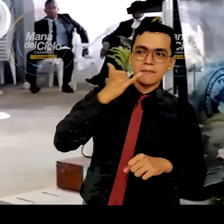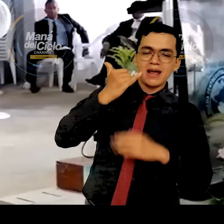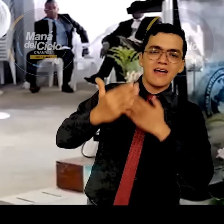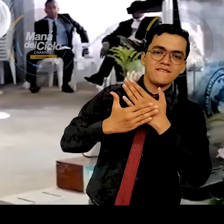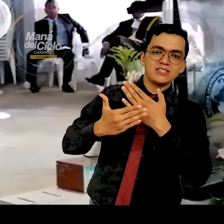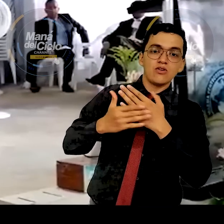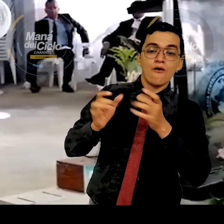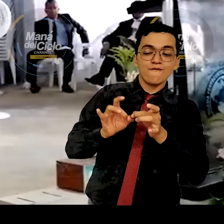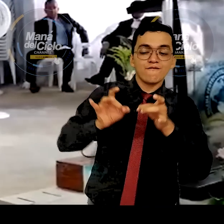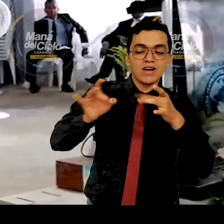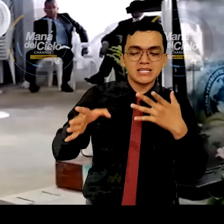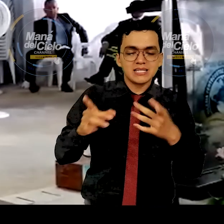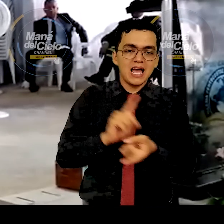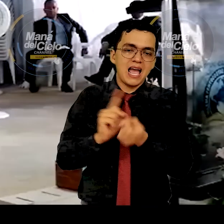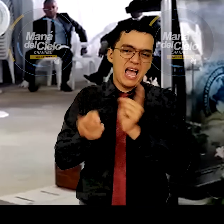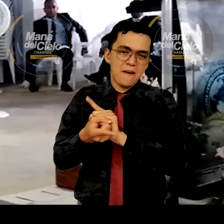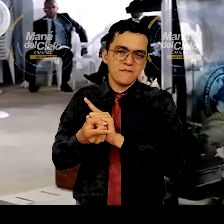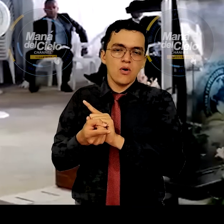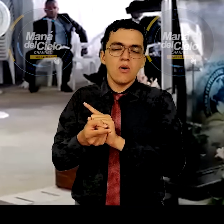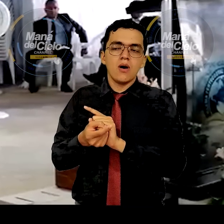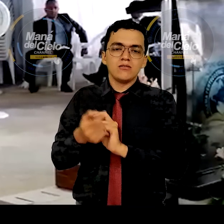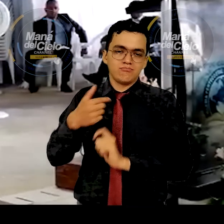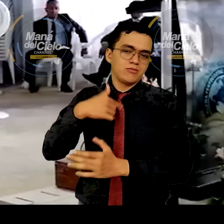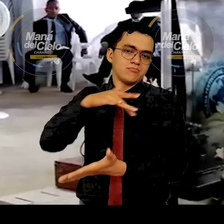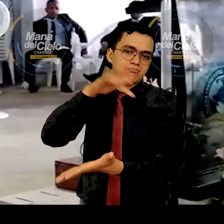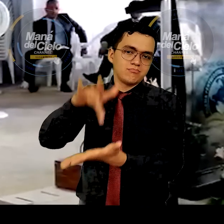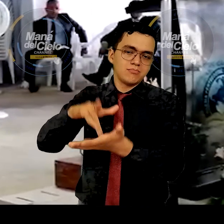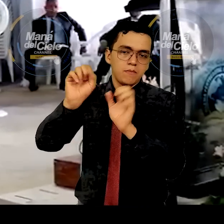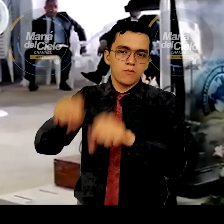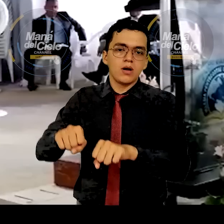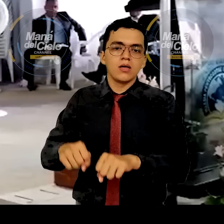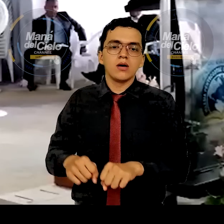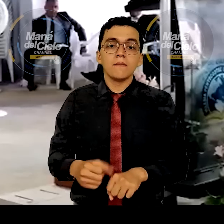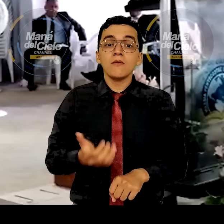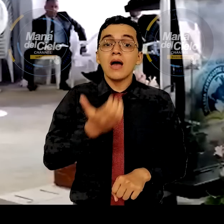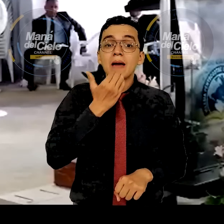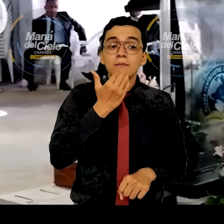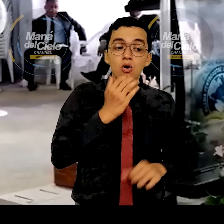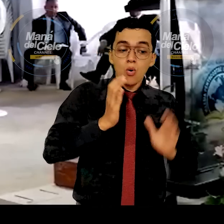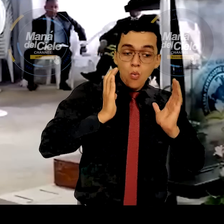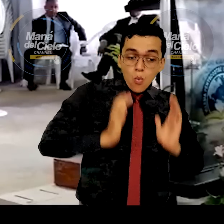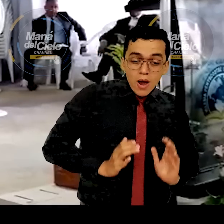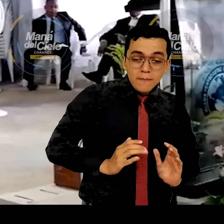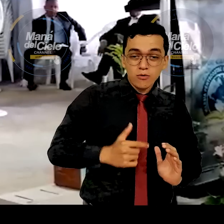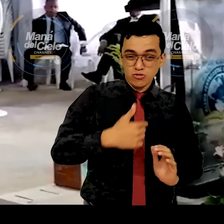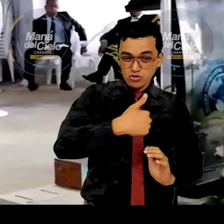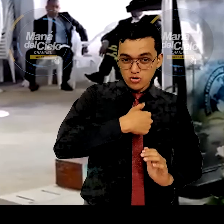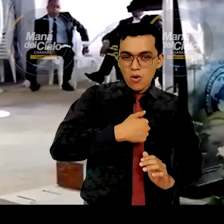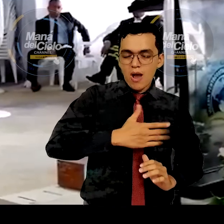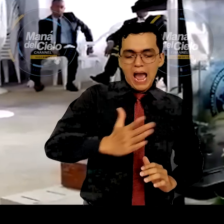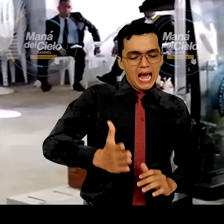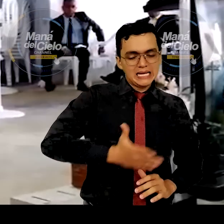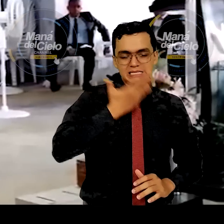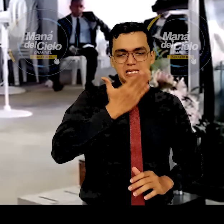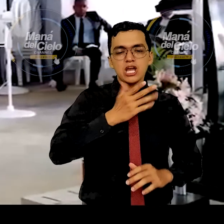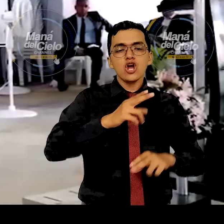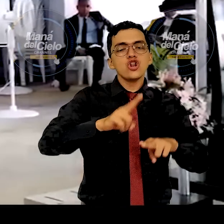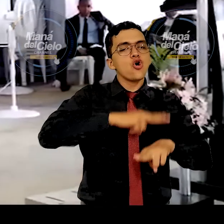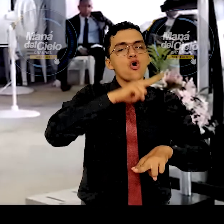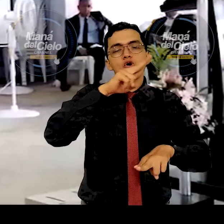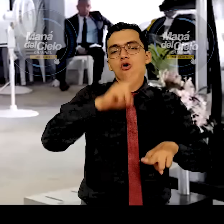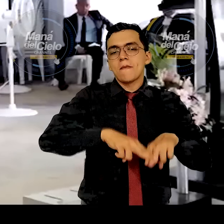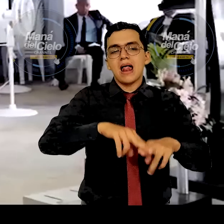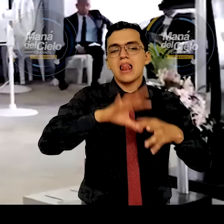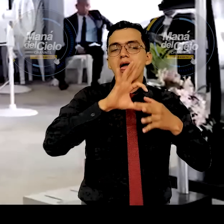hizo el natural, porque el natural se hubiera descansado y que mañana tiene 2 días seguidos de pie hablando, todo el día yo solo.